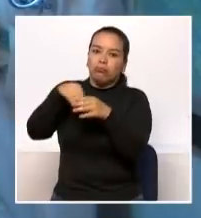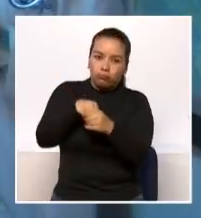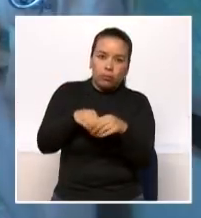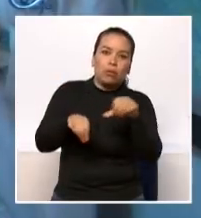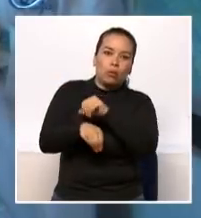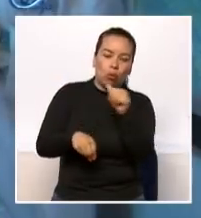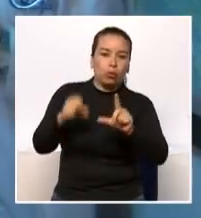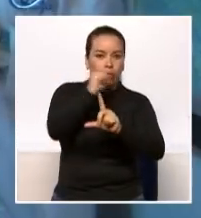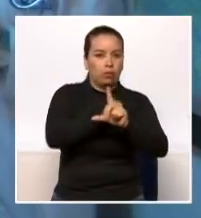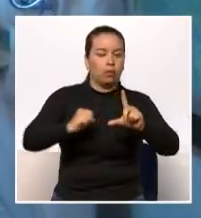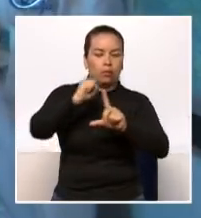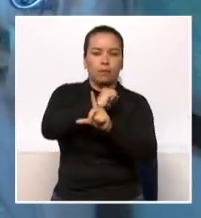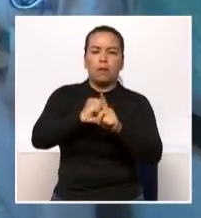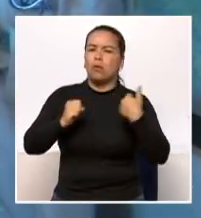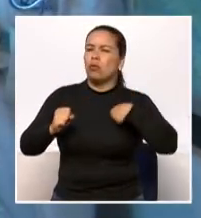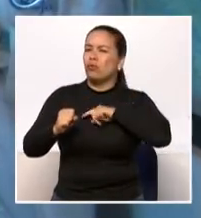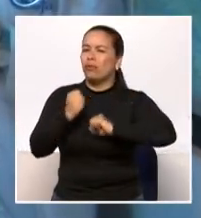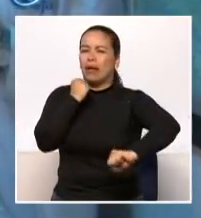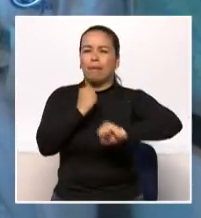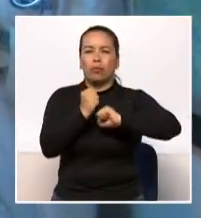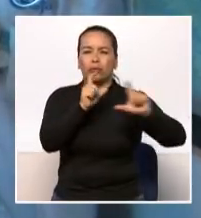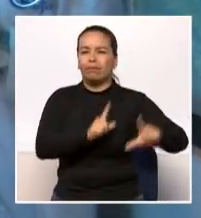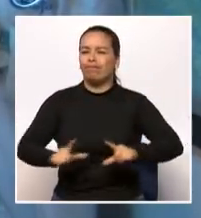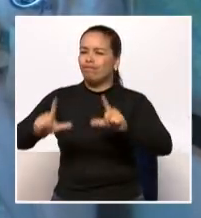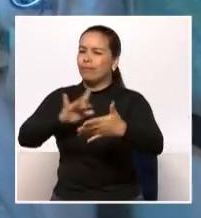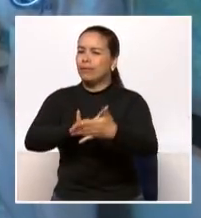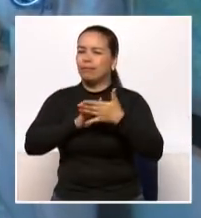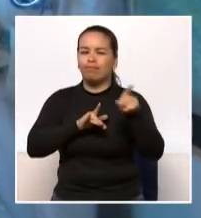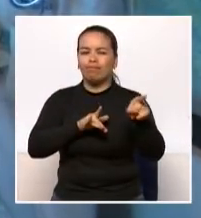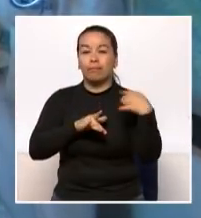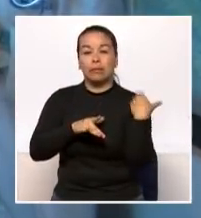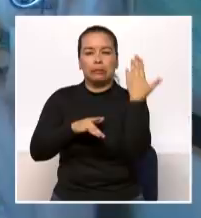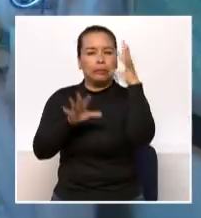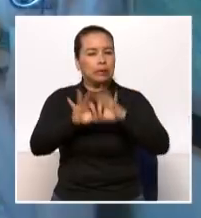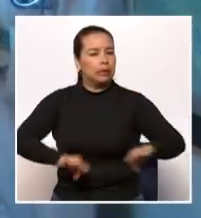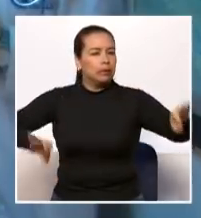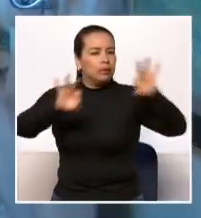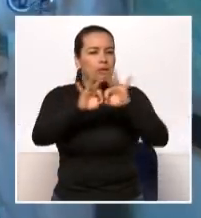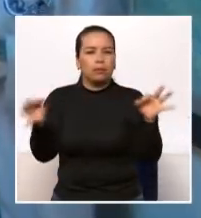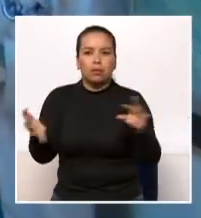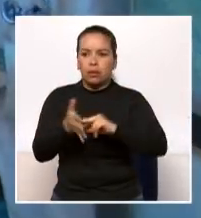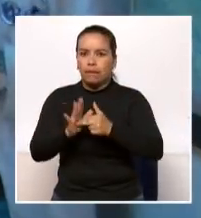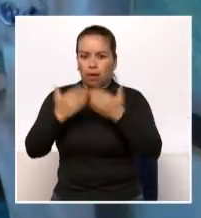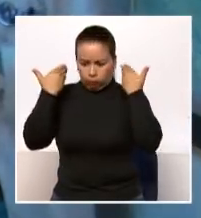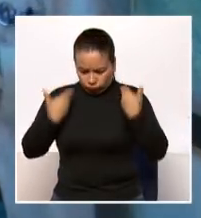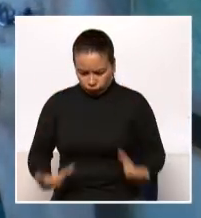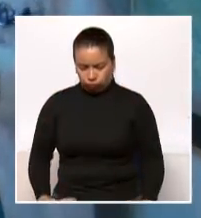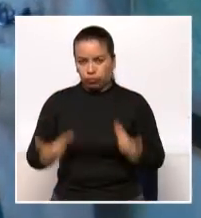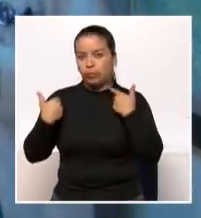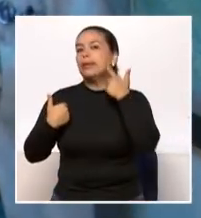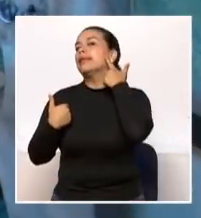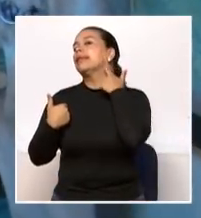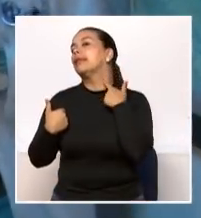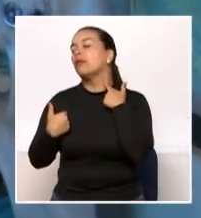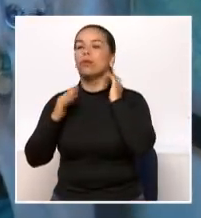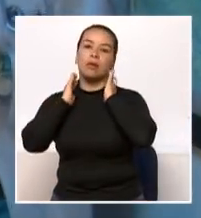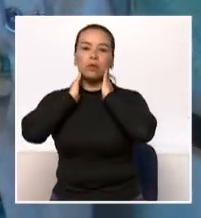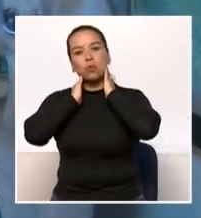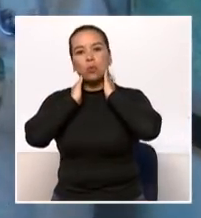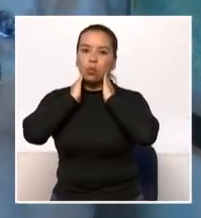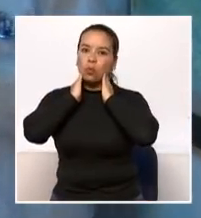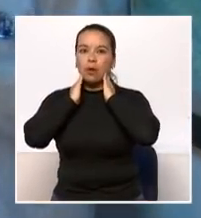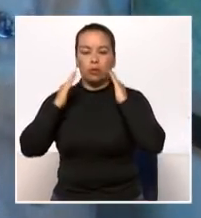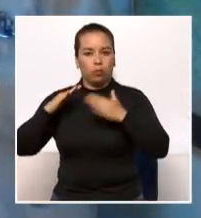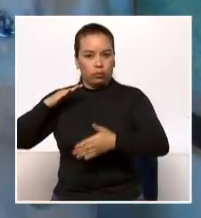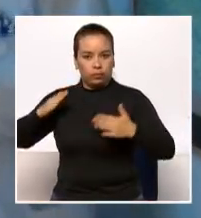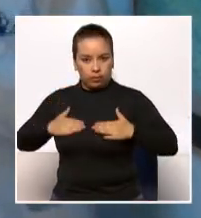Para nosotros se ha convertido en un apoyo diagnóstico muy importante, y es todo. Tiroides, cuello,